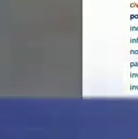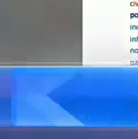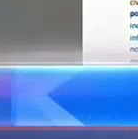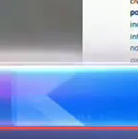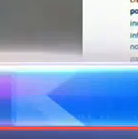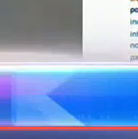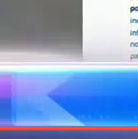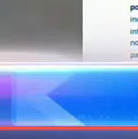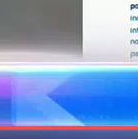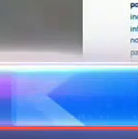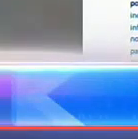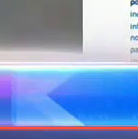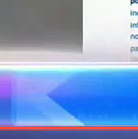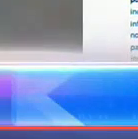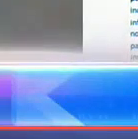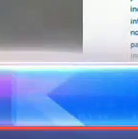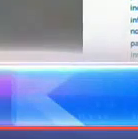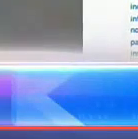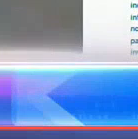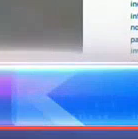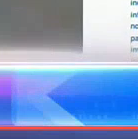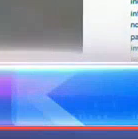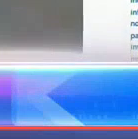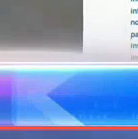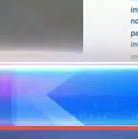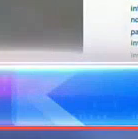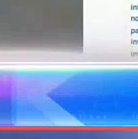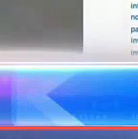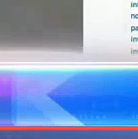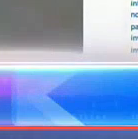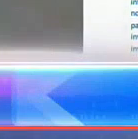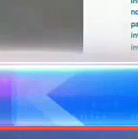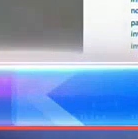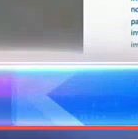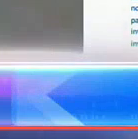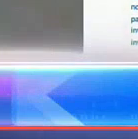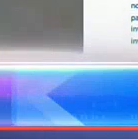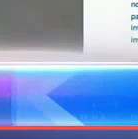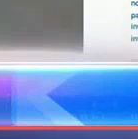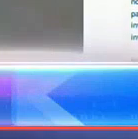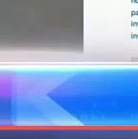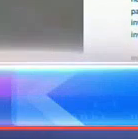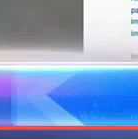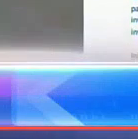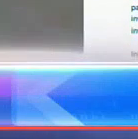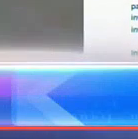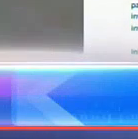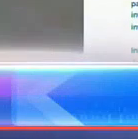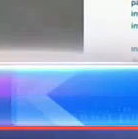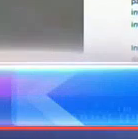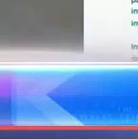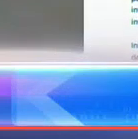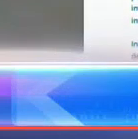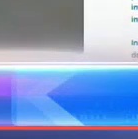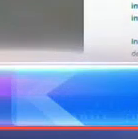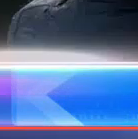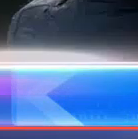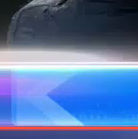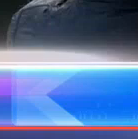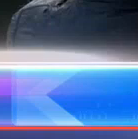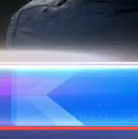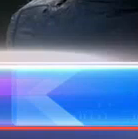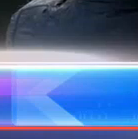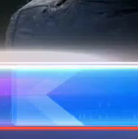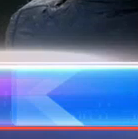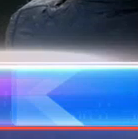Federación Ecuatoriana de Fútbol presentó una queja contra la directora de la Agencia Metropolitana de Control por abuso